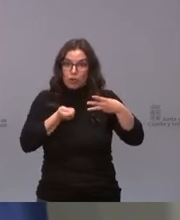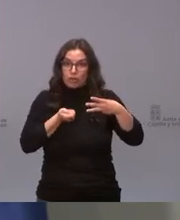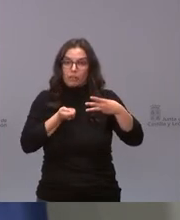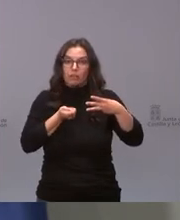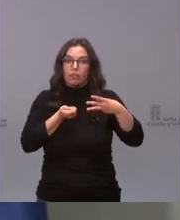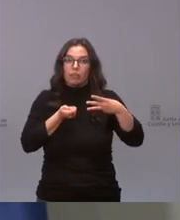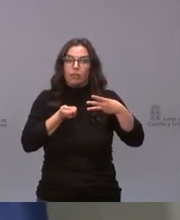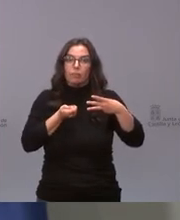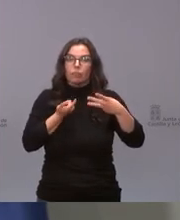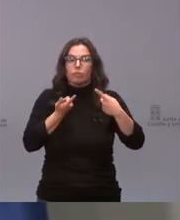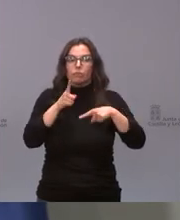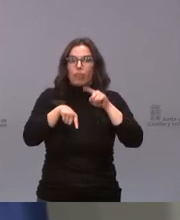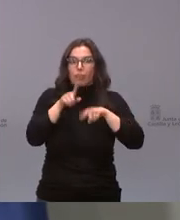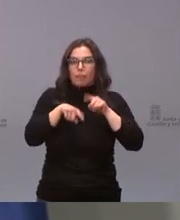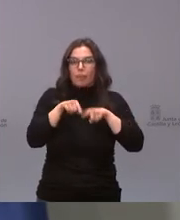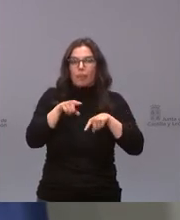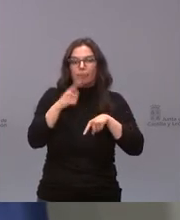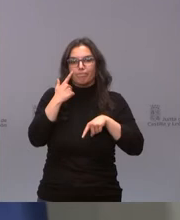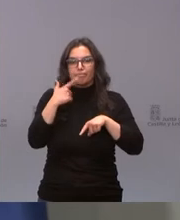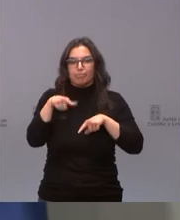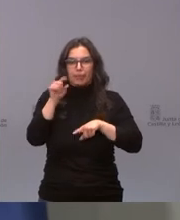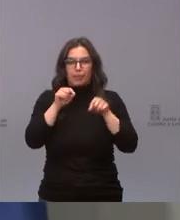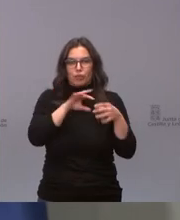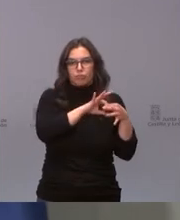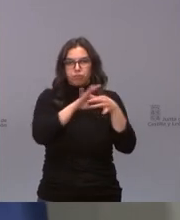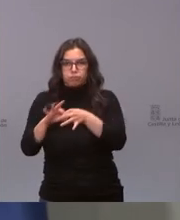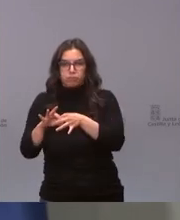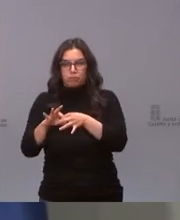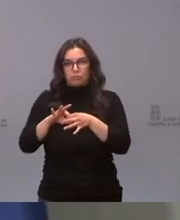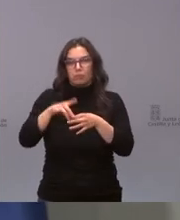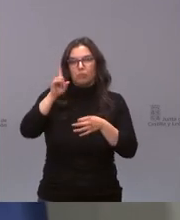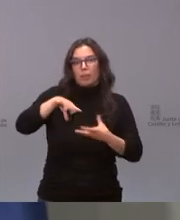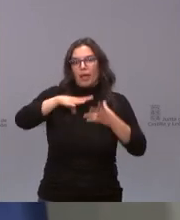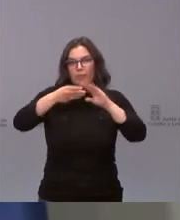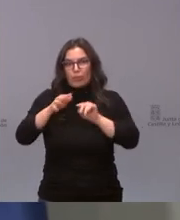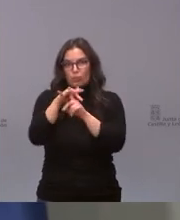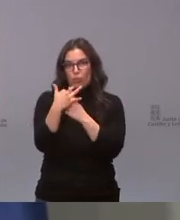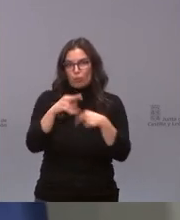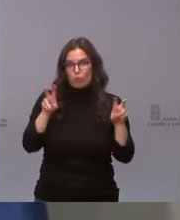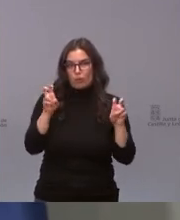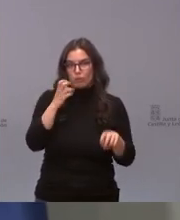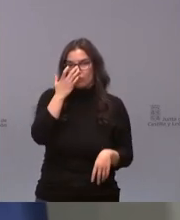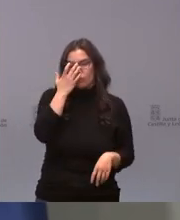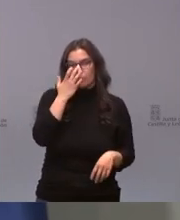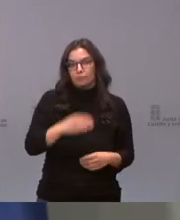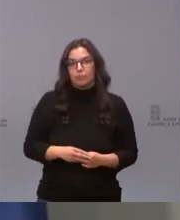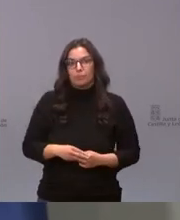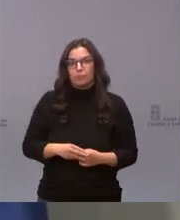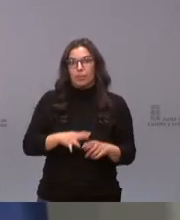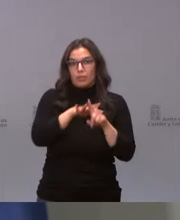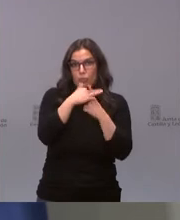un peso distinto e intentar que las normas se adapten también a la situación. Hay una situación